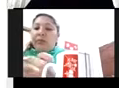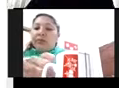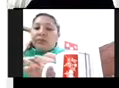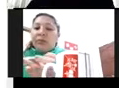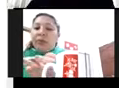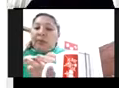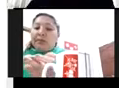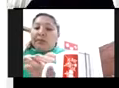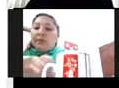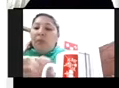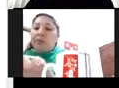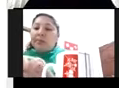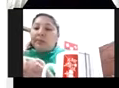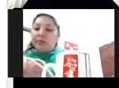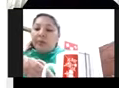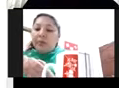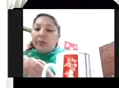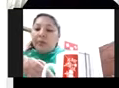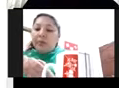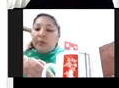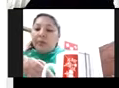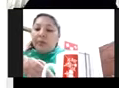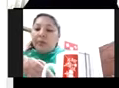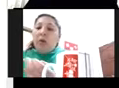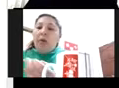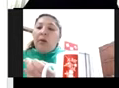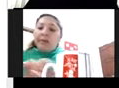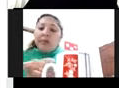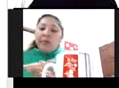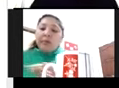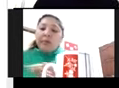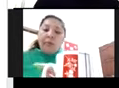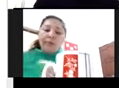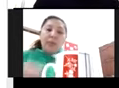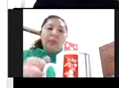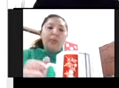insumos que vamos a adquirir. Esto tiene que ver con la promoción.